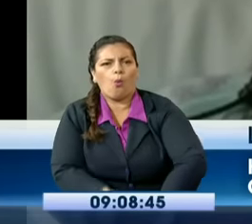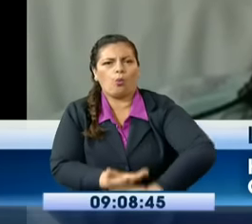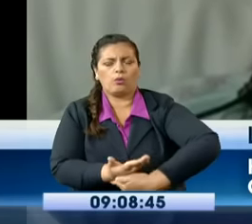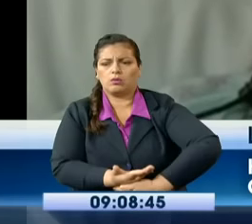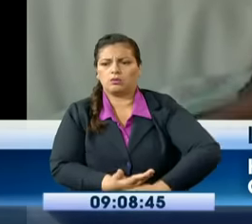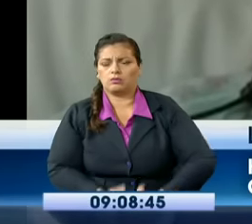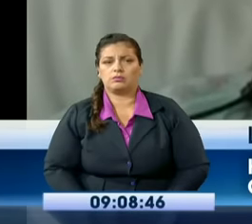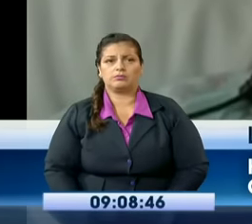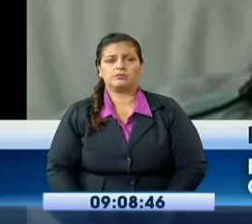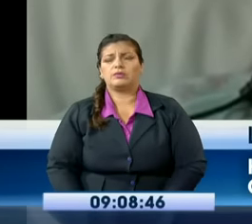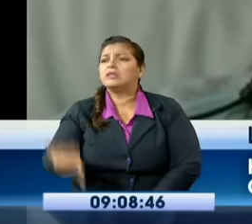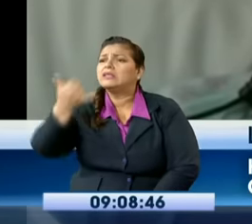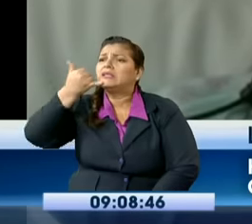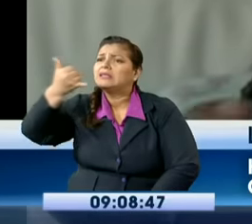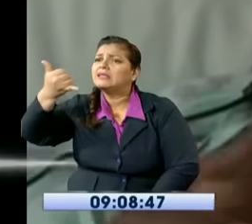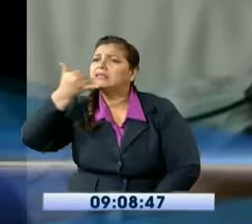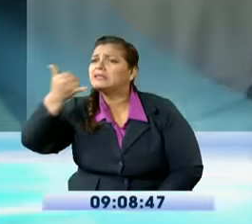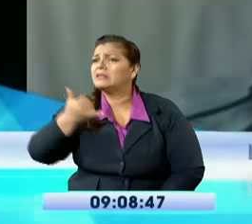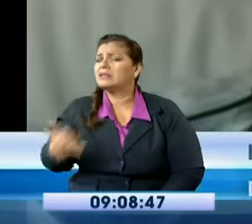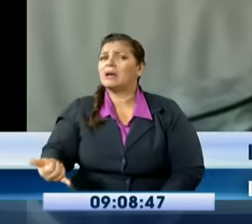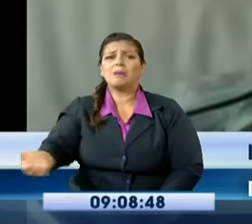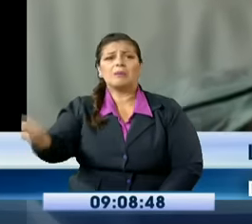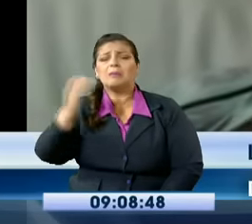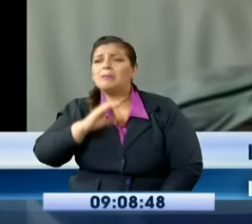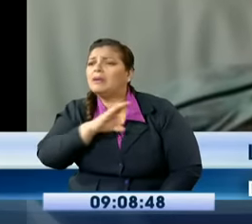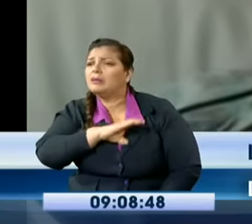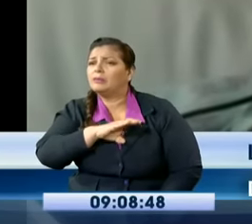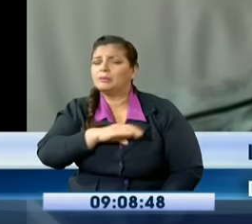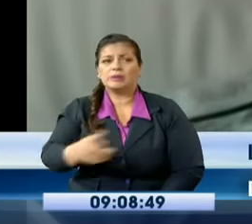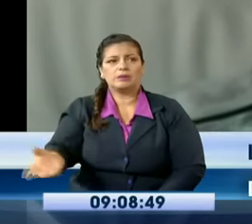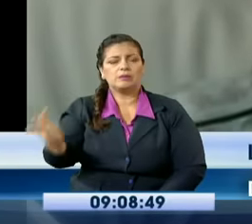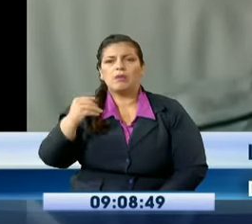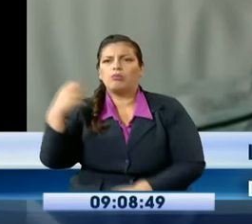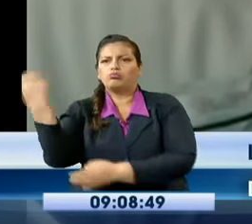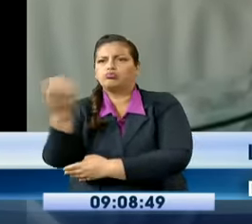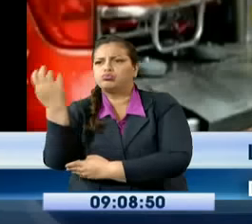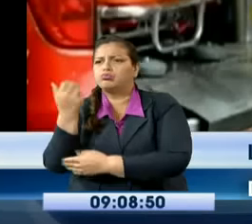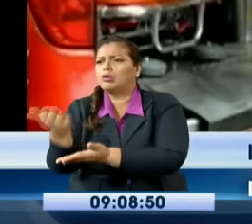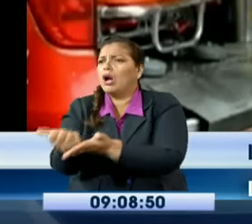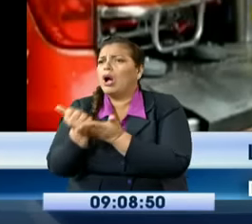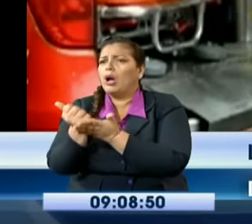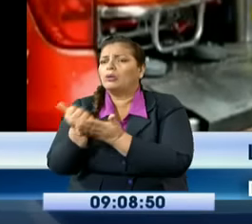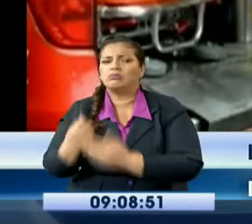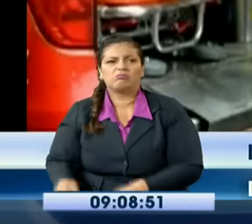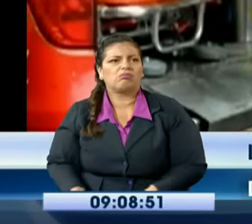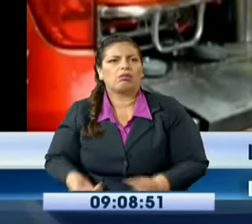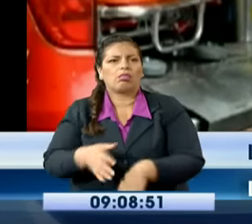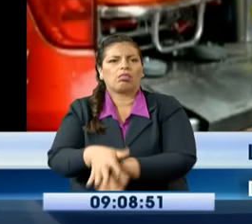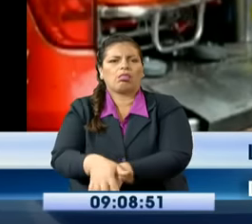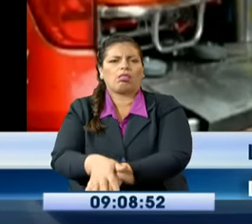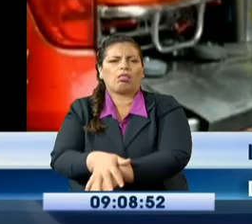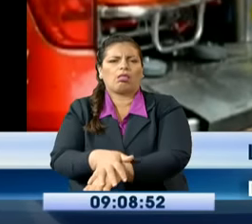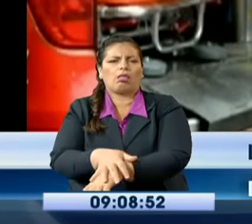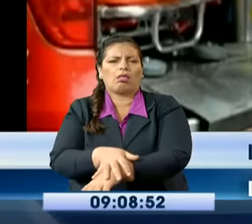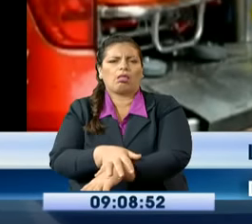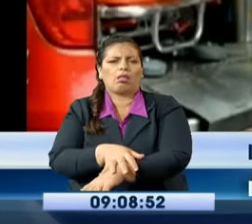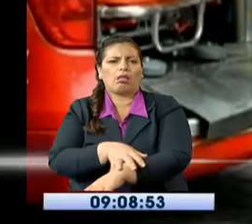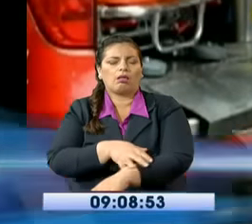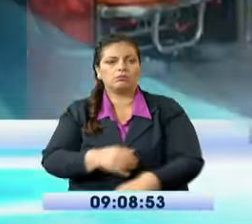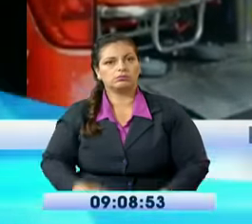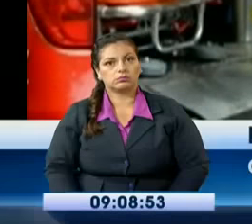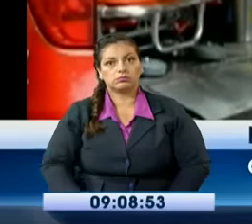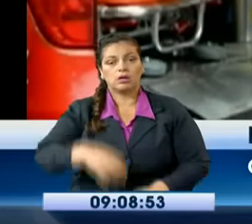venir, llamaron, no, vinieron rapidito ese policía. Luego llegó una ambulancia del Cuerpo de Bomberos con los